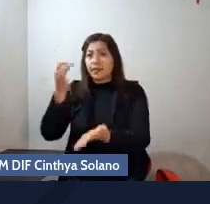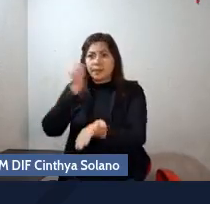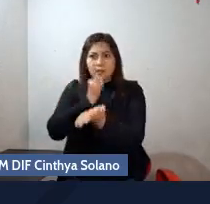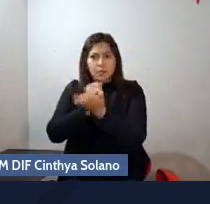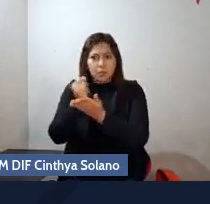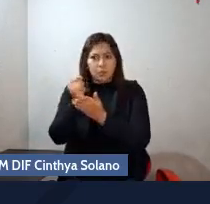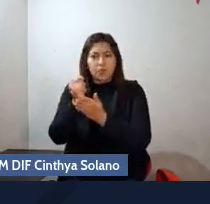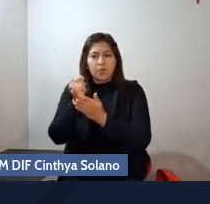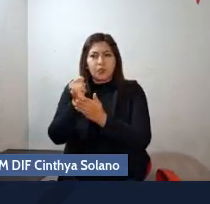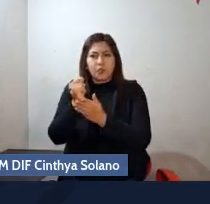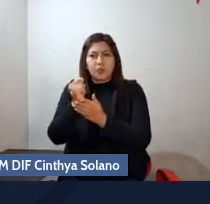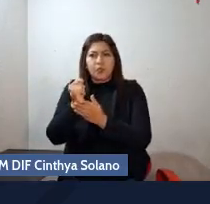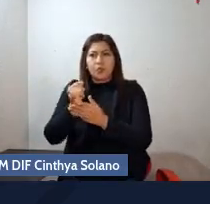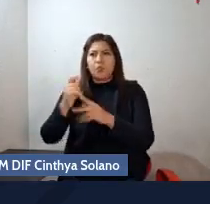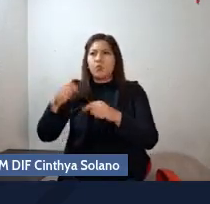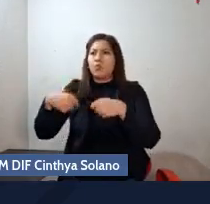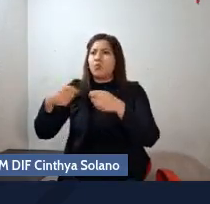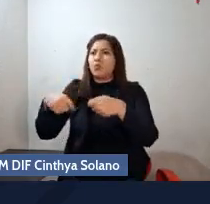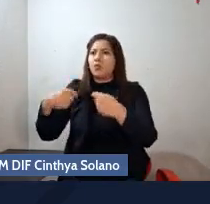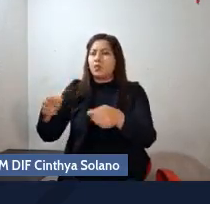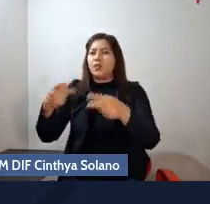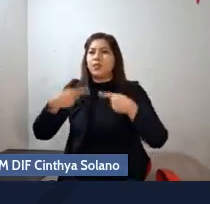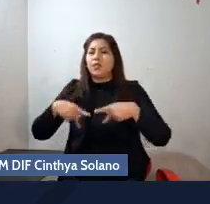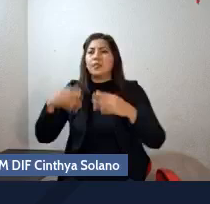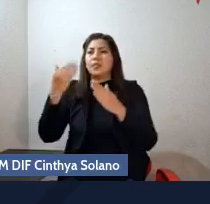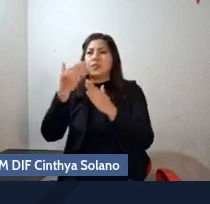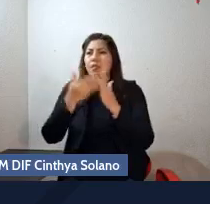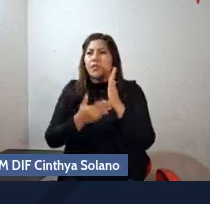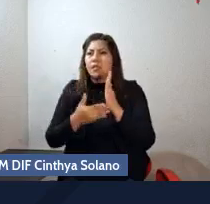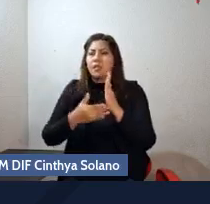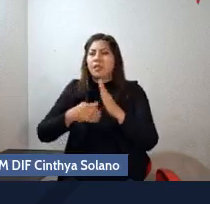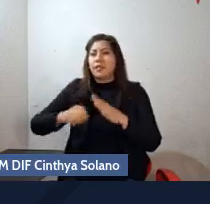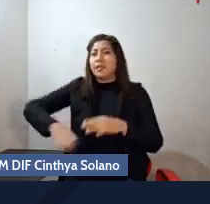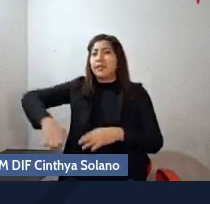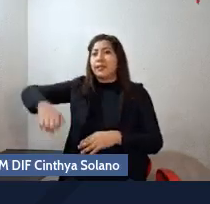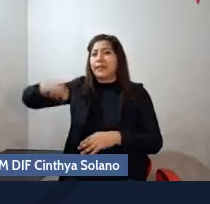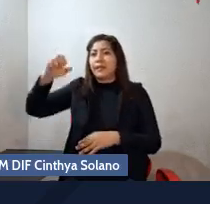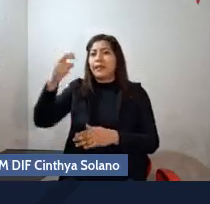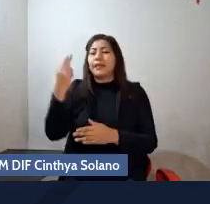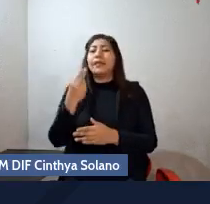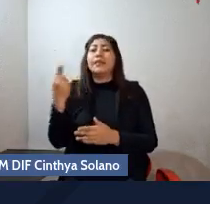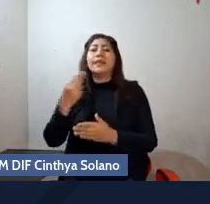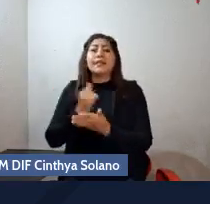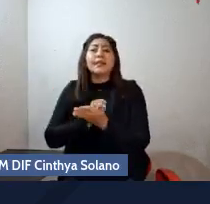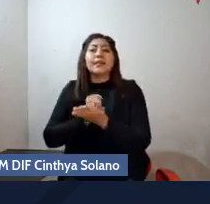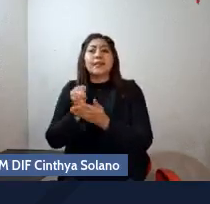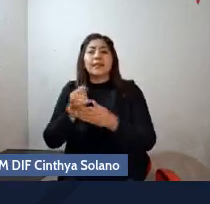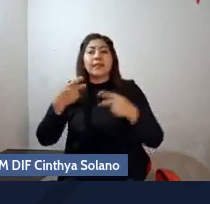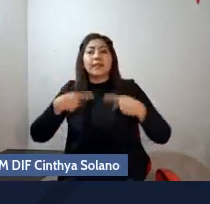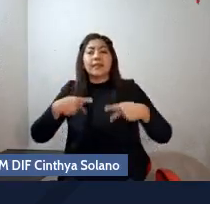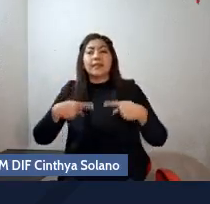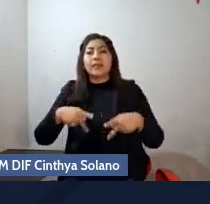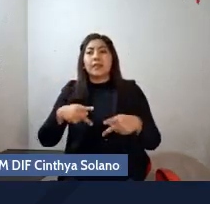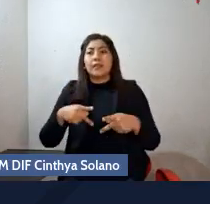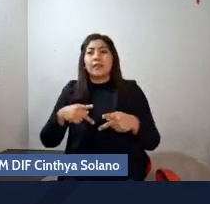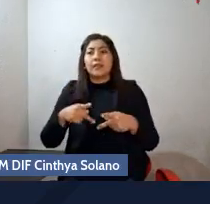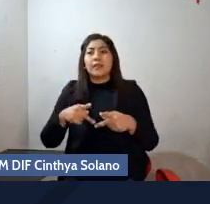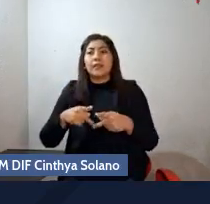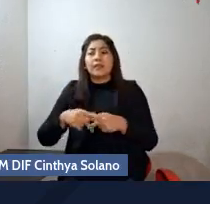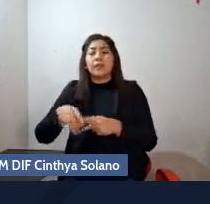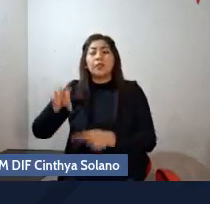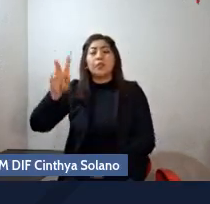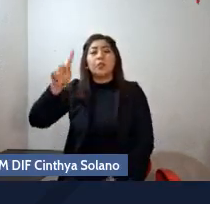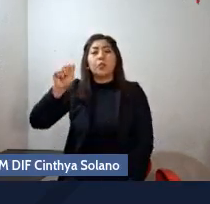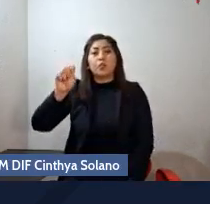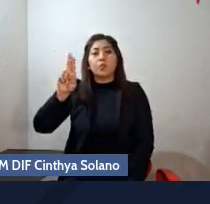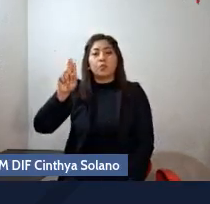tienen que señalar quiénes serían sus tutores. Muy difícilmente ya cuando se tenga que abrir la sucesión y